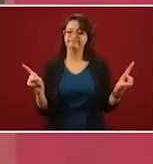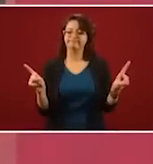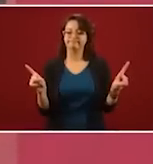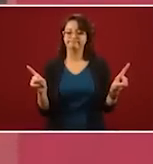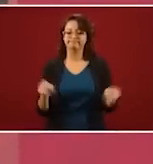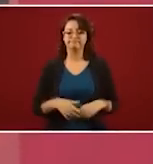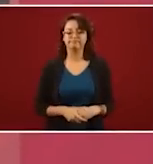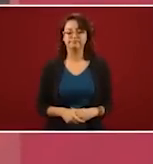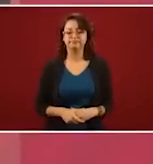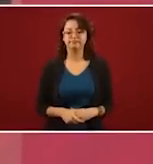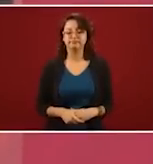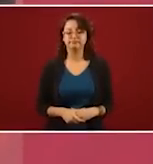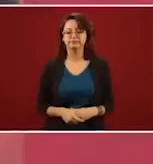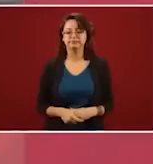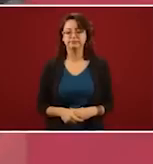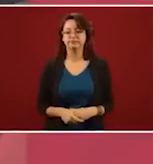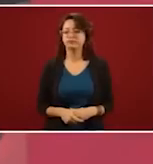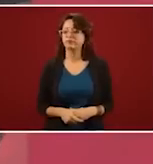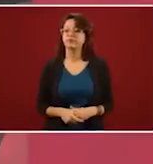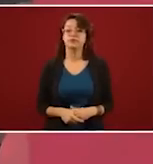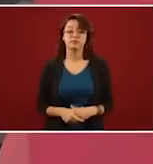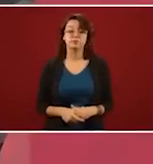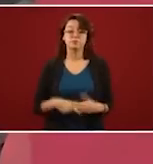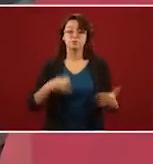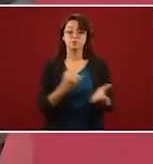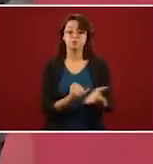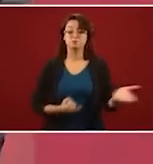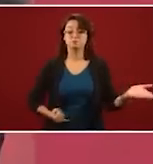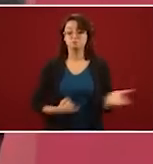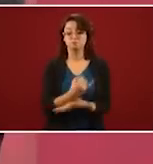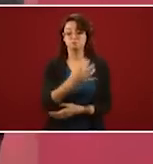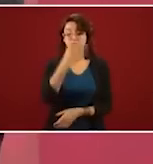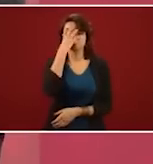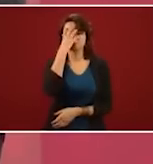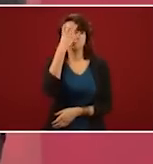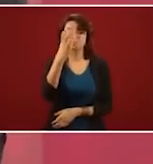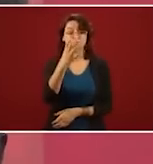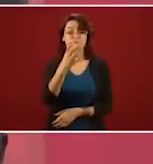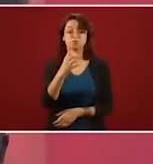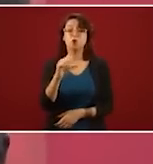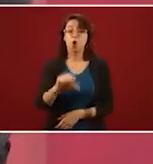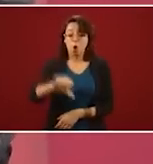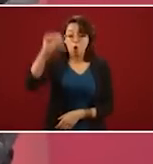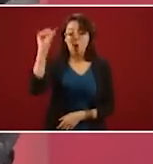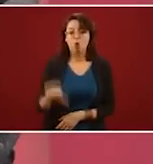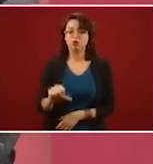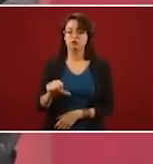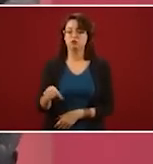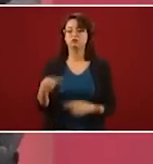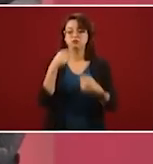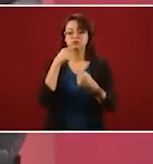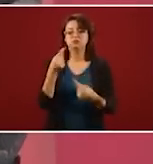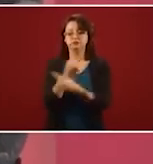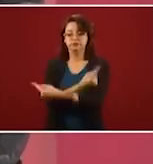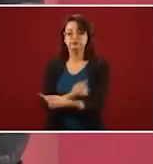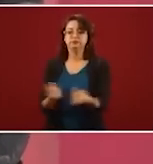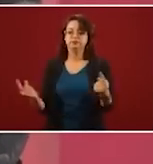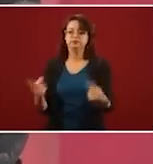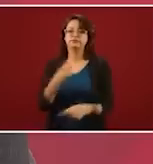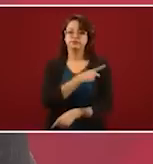acciones, tomar medidas para que los niños hoy mismo,